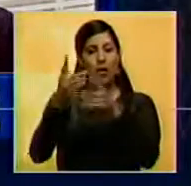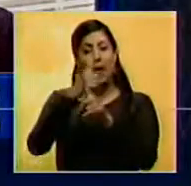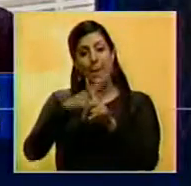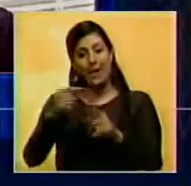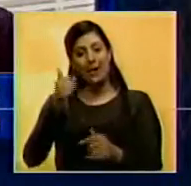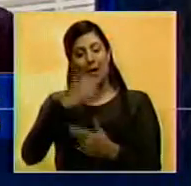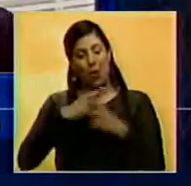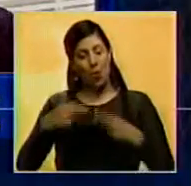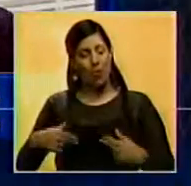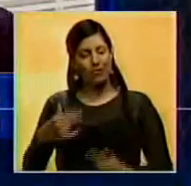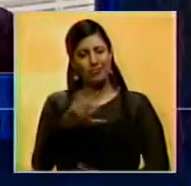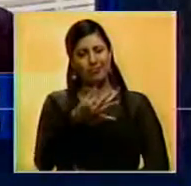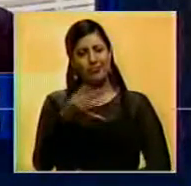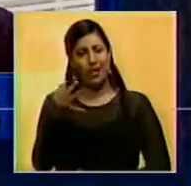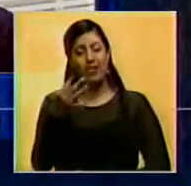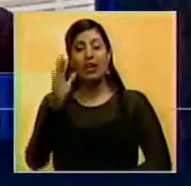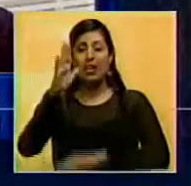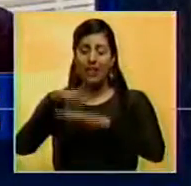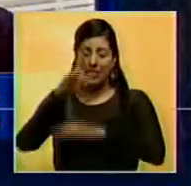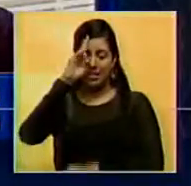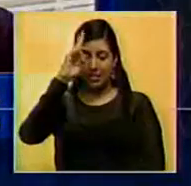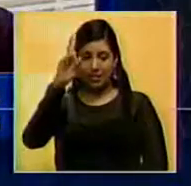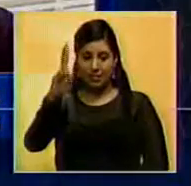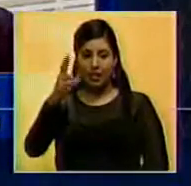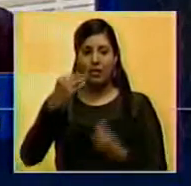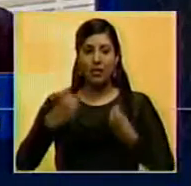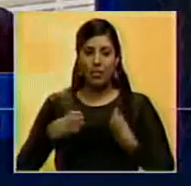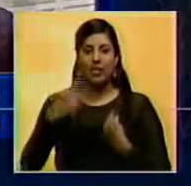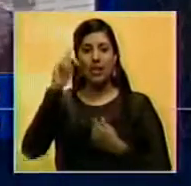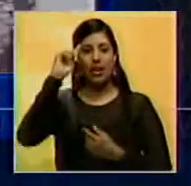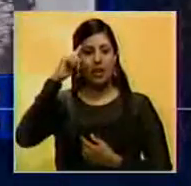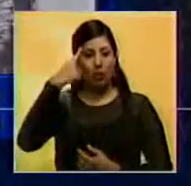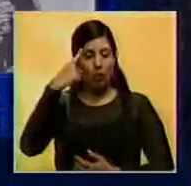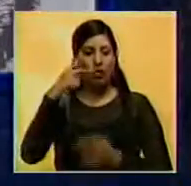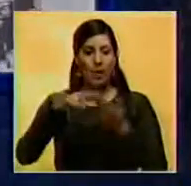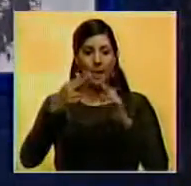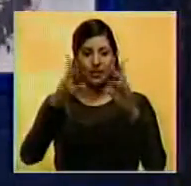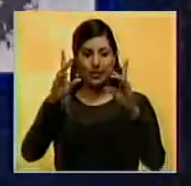un gran ser humano. Solicitó respeto a la vida y a su memoria. Paz a su alma.